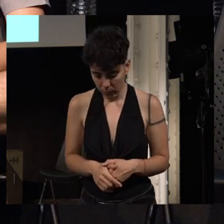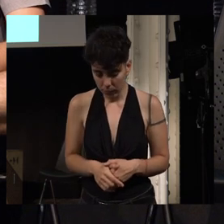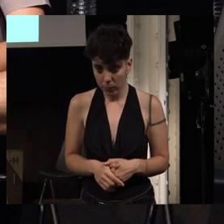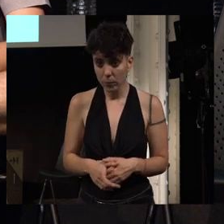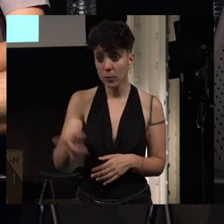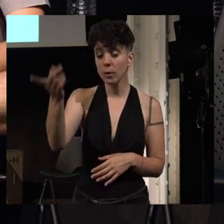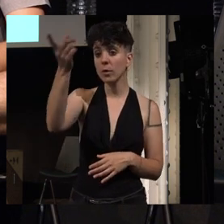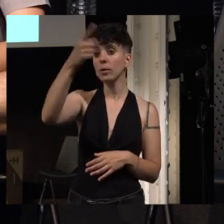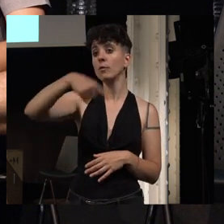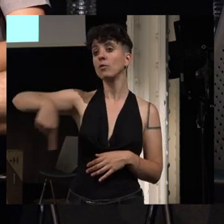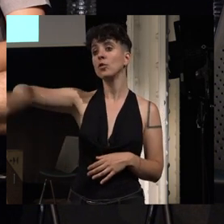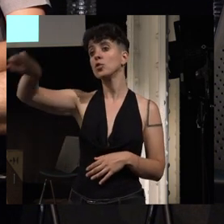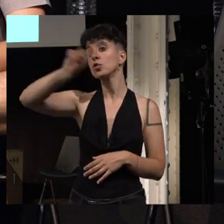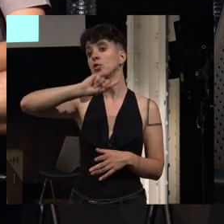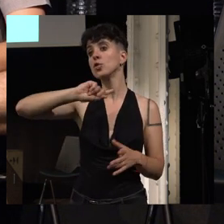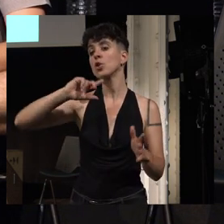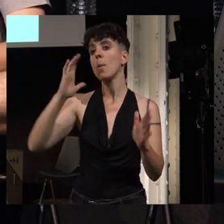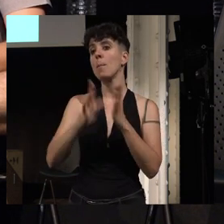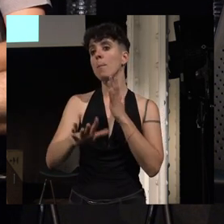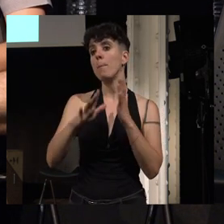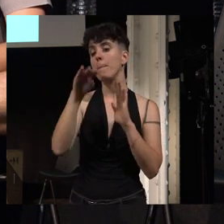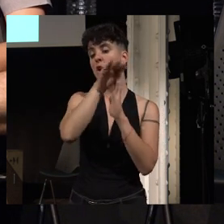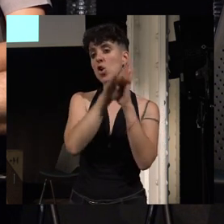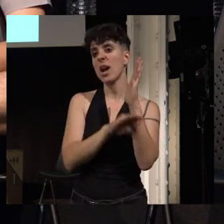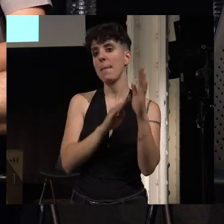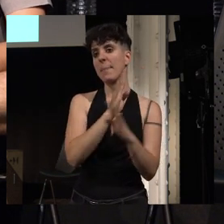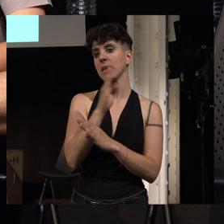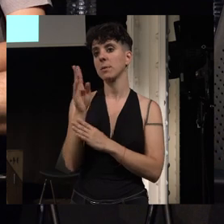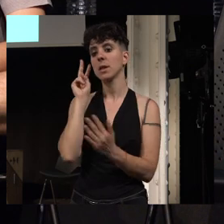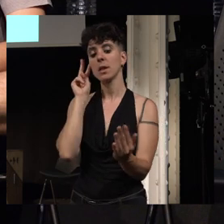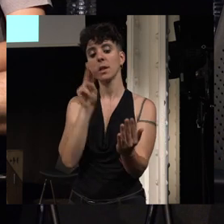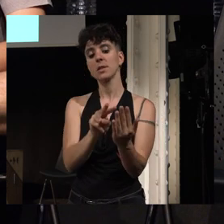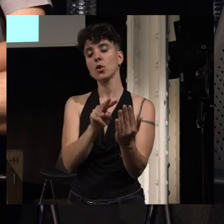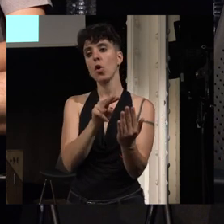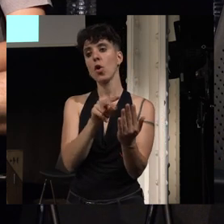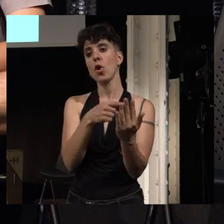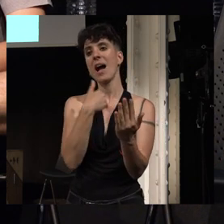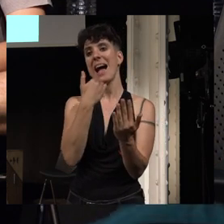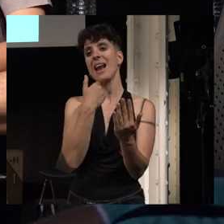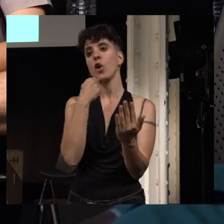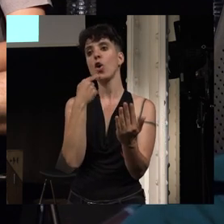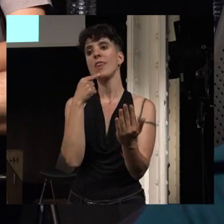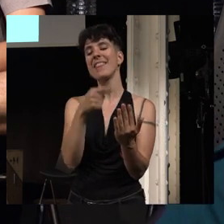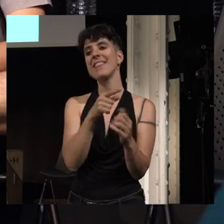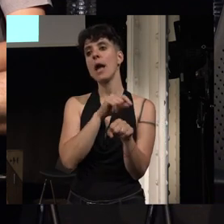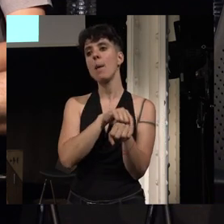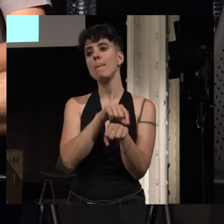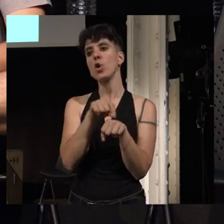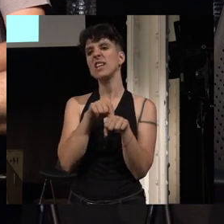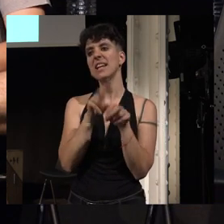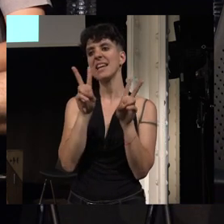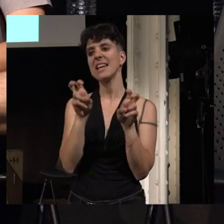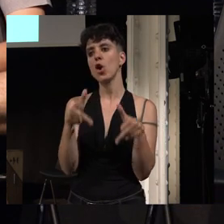¿habéis visto alguna vez en el programa del Partido Popular un lugar donde pone políticas